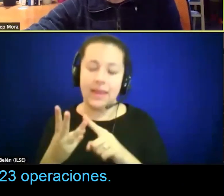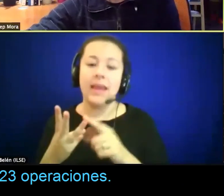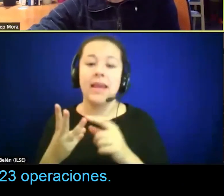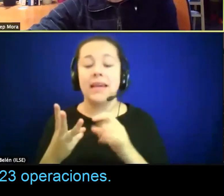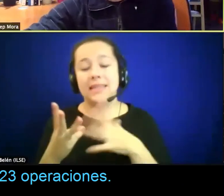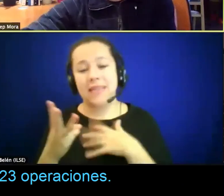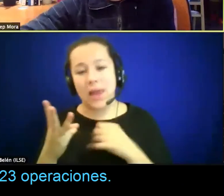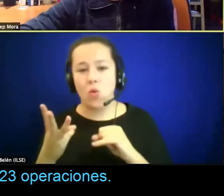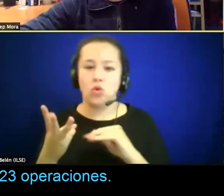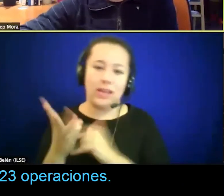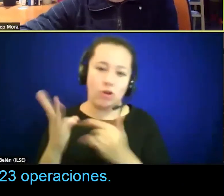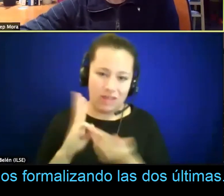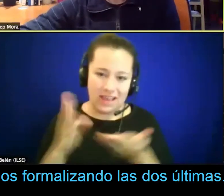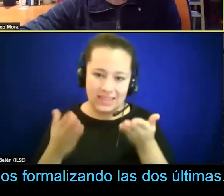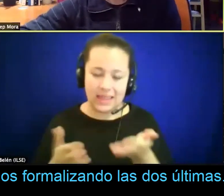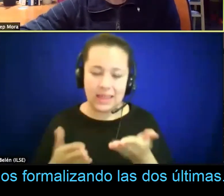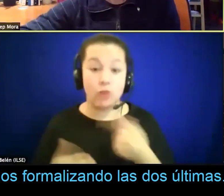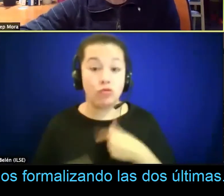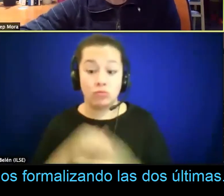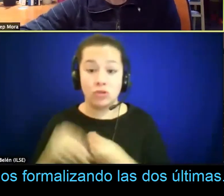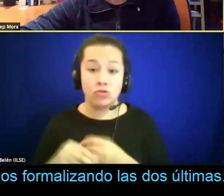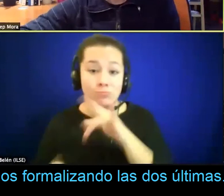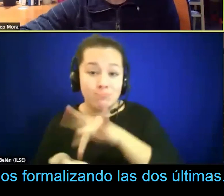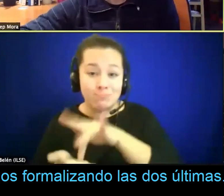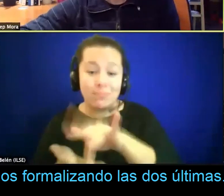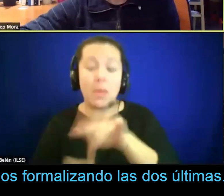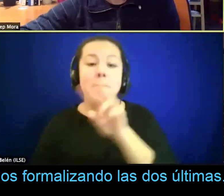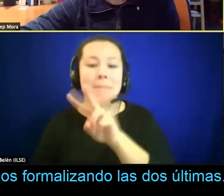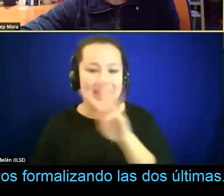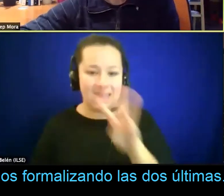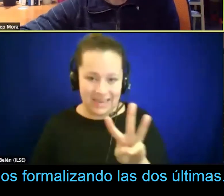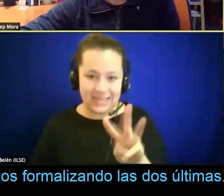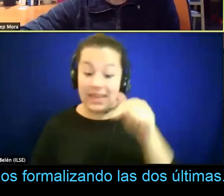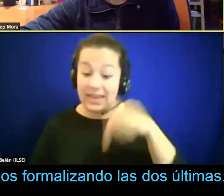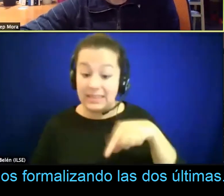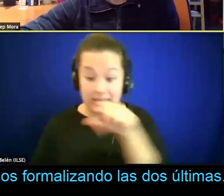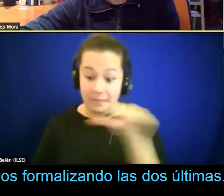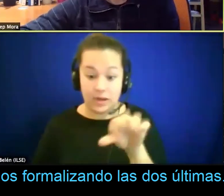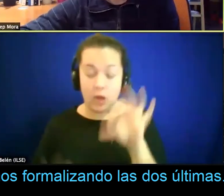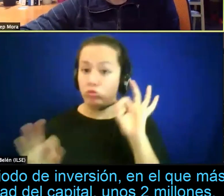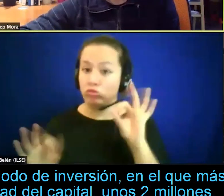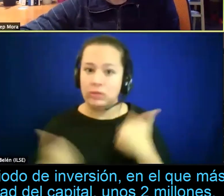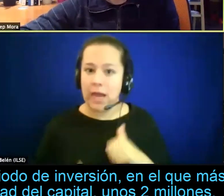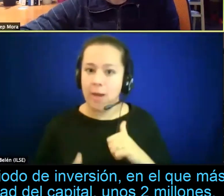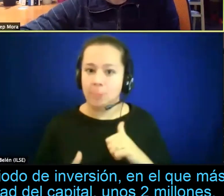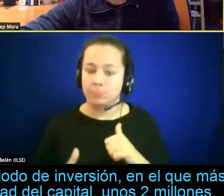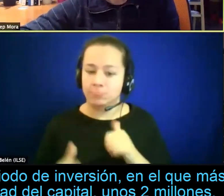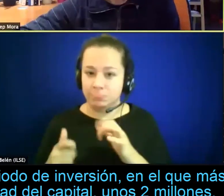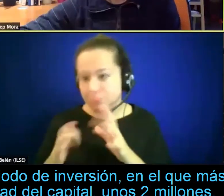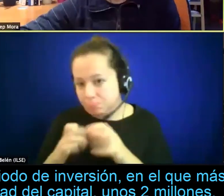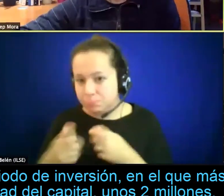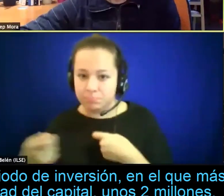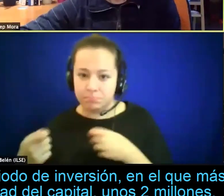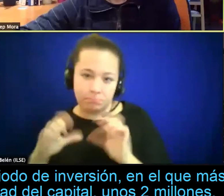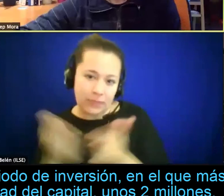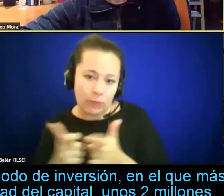realizado 23 operaciones. Precisamente esta semana estamos formalizando las 2 últimas, con lo cual dejamos cerrado el periodo de inversión,